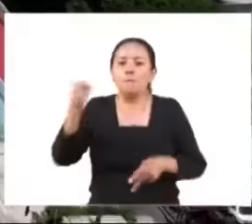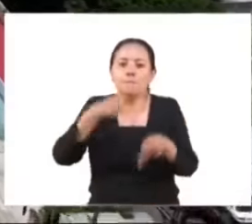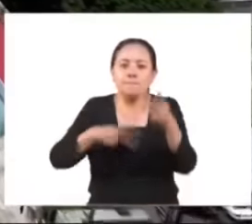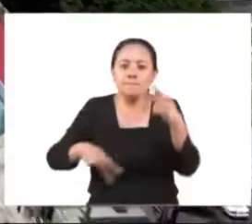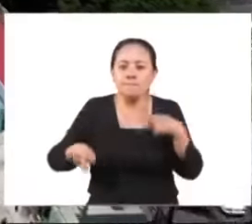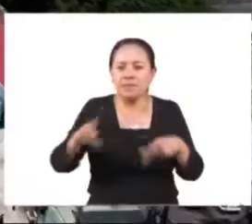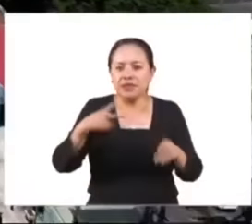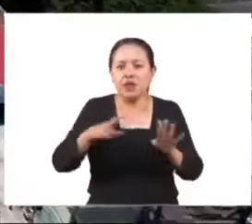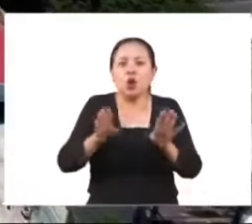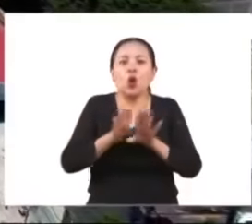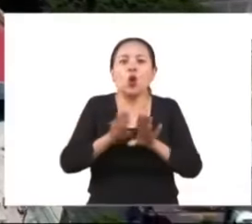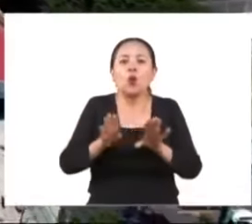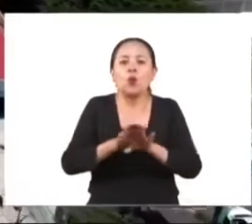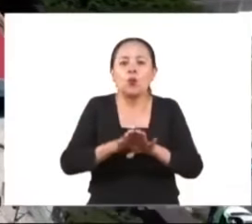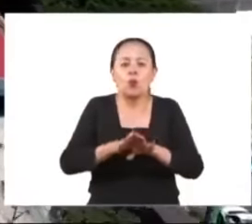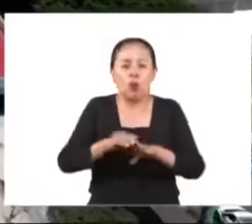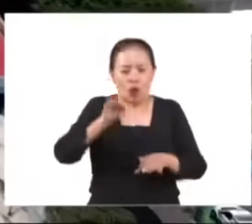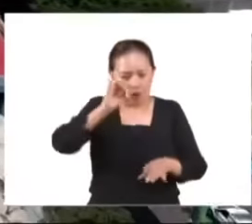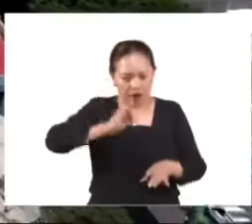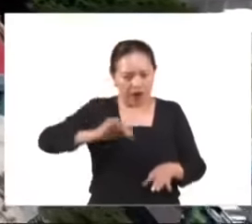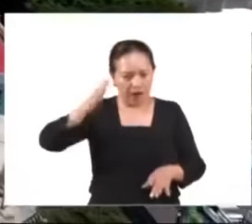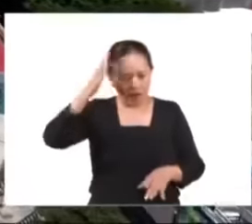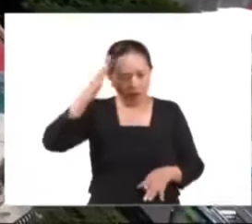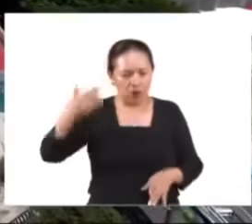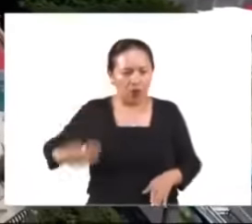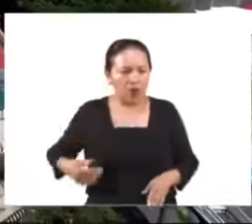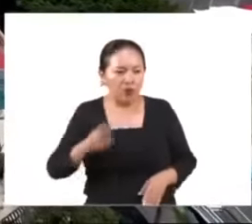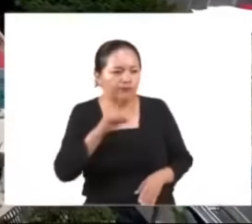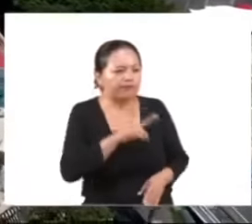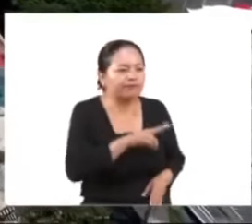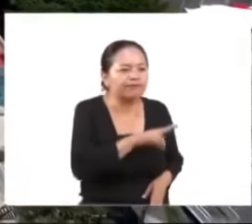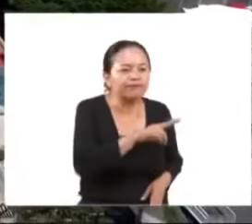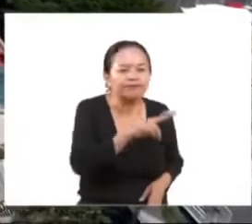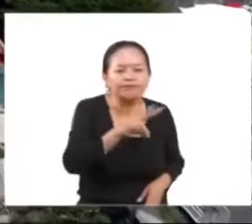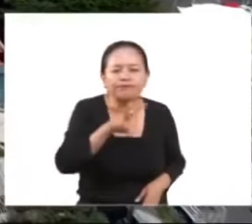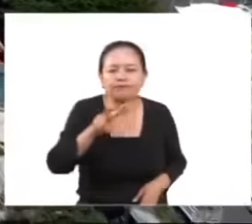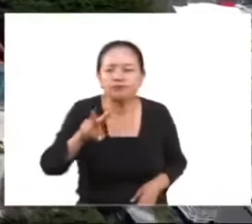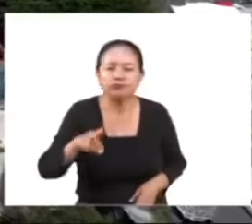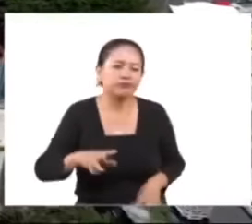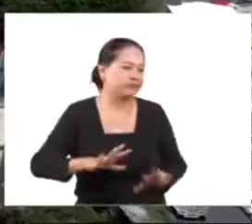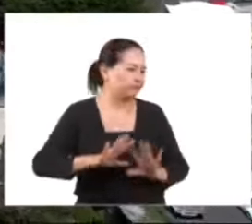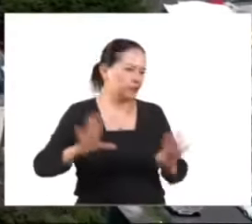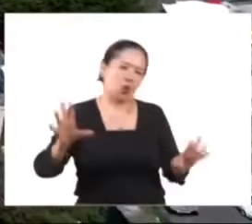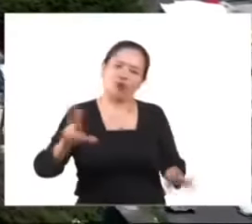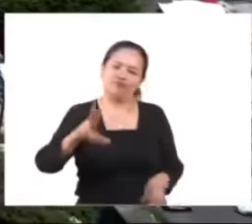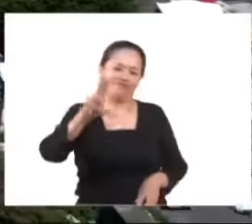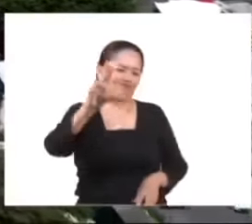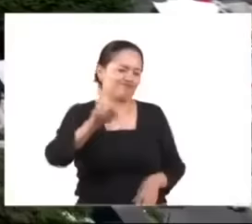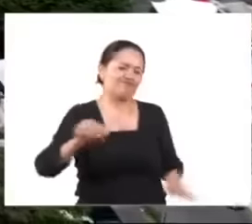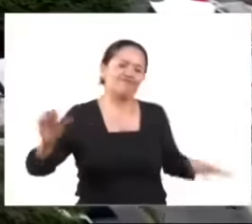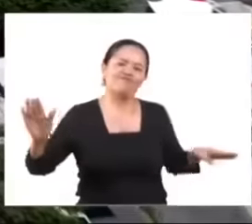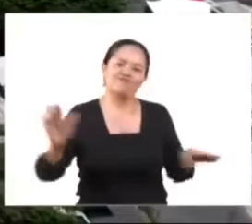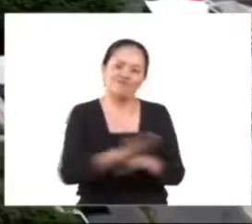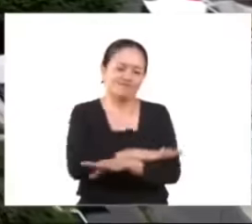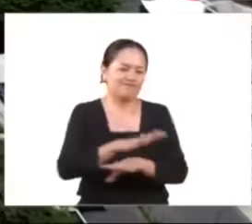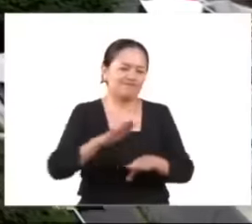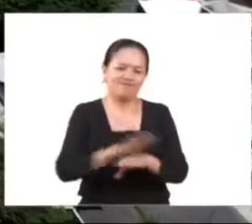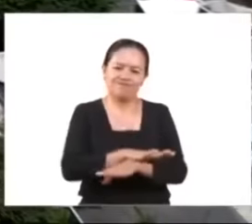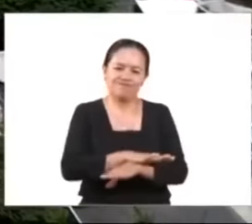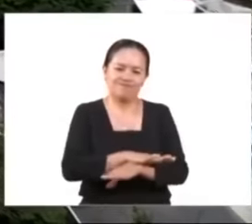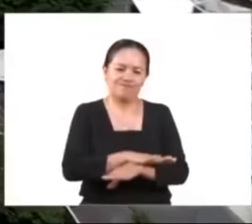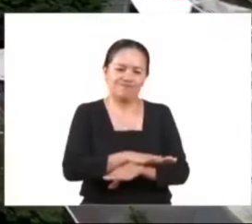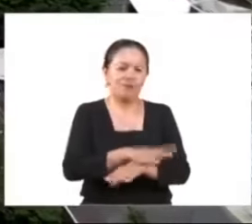jefa de gobierno electa me enseñaron este sitio y dijimos tenemos que convertir un drenaje en un espacio